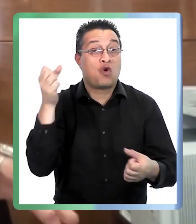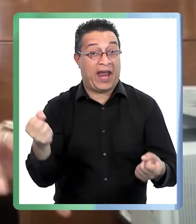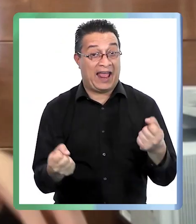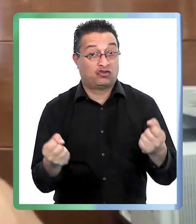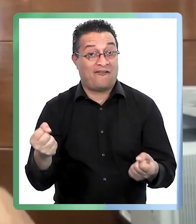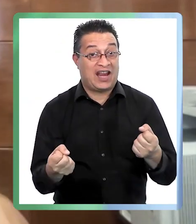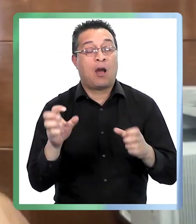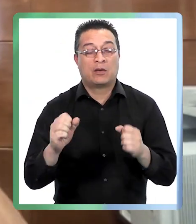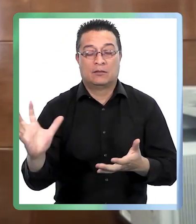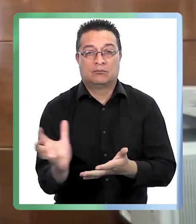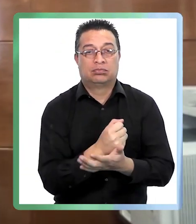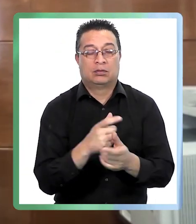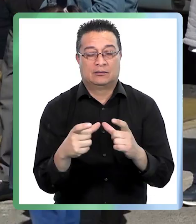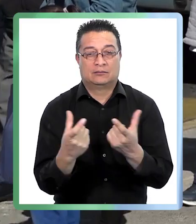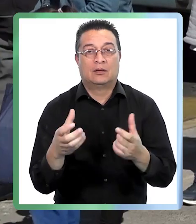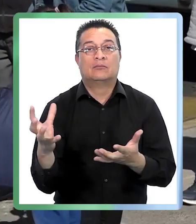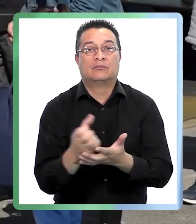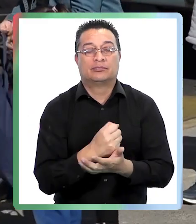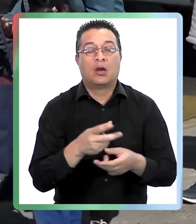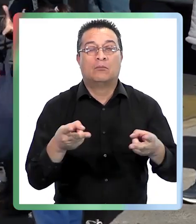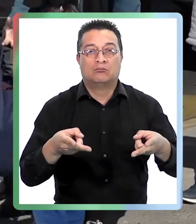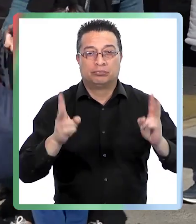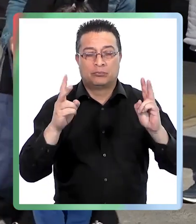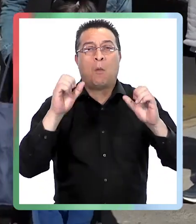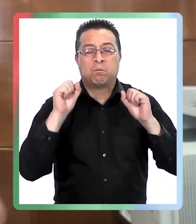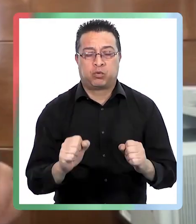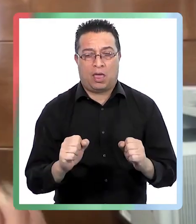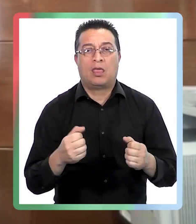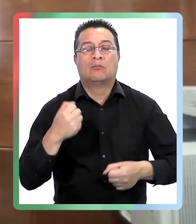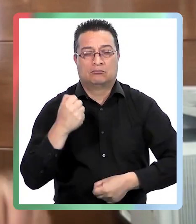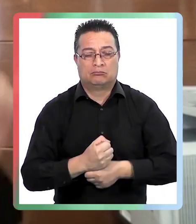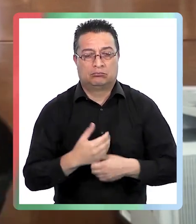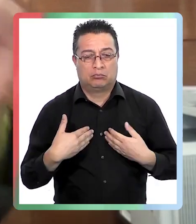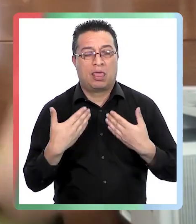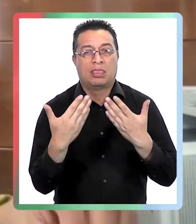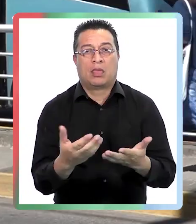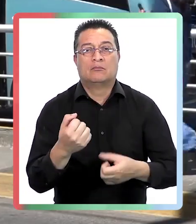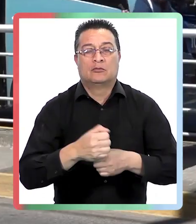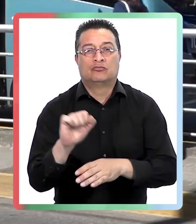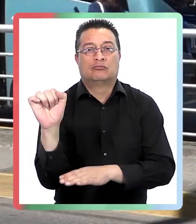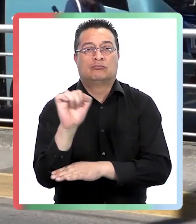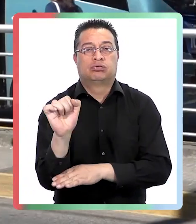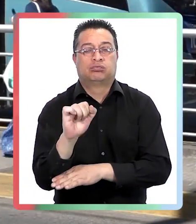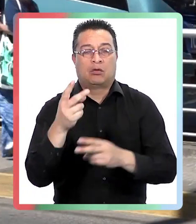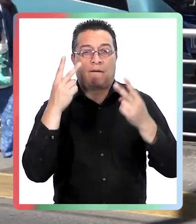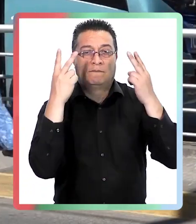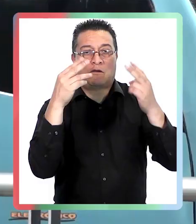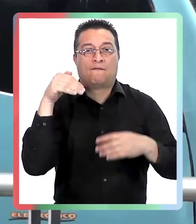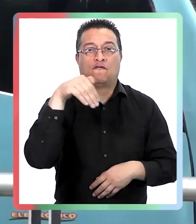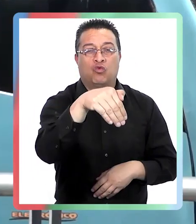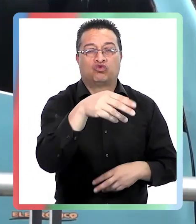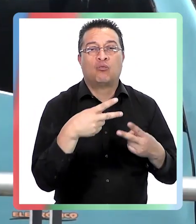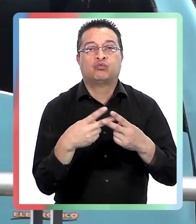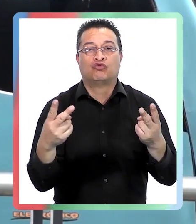conductoras a fin de que puedan obtener sus licencias de conducir habilitantes para poder prestar el servicio de conductoras de